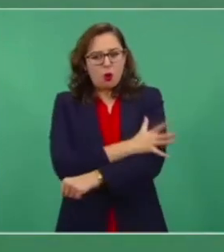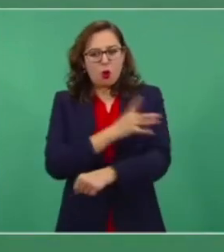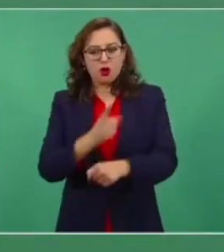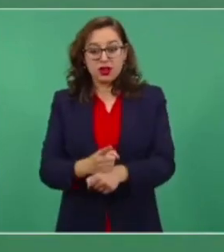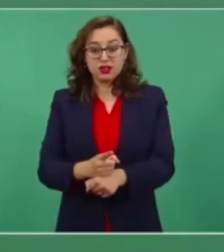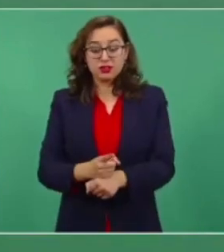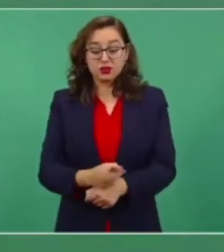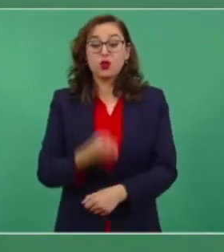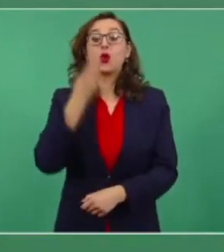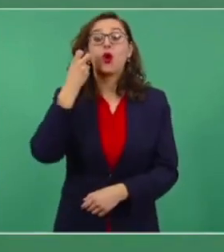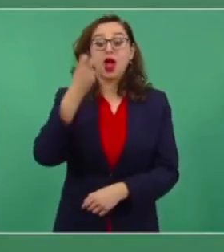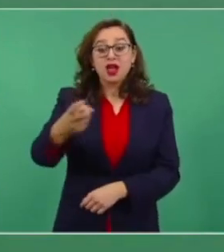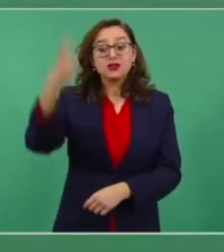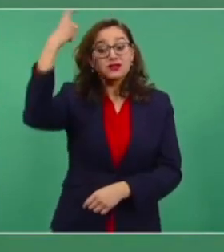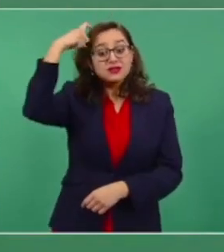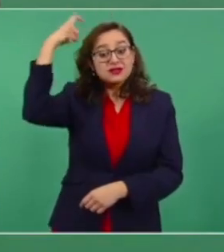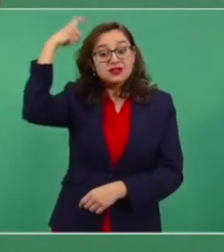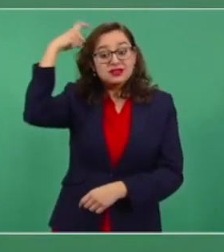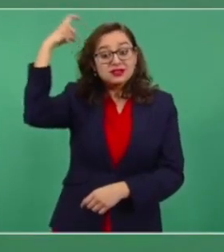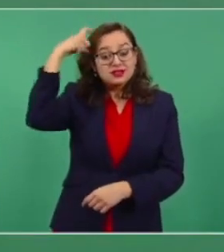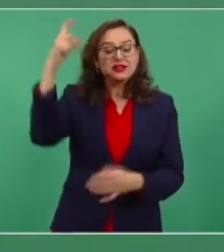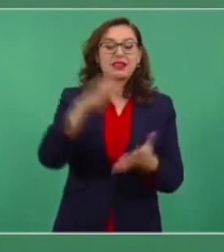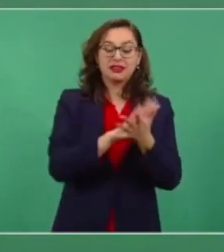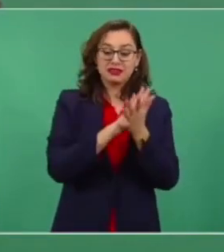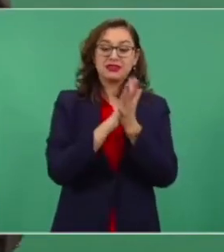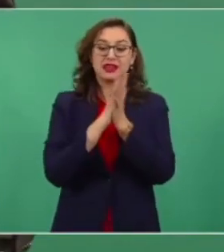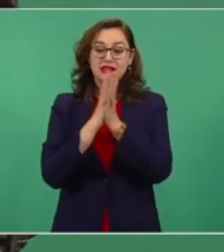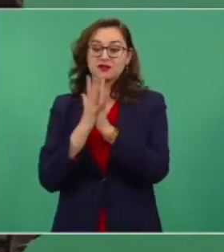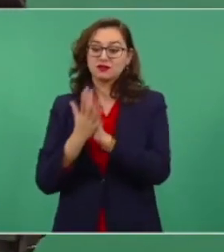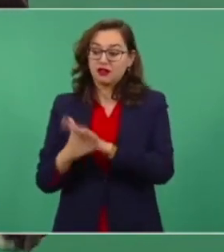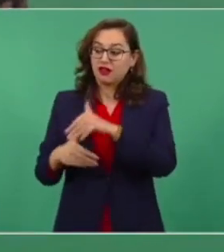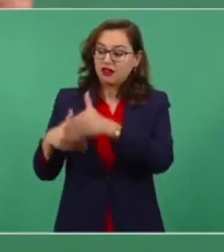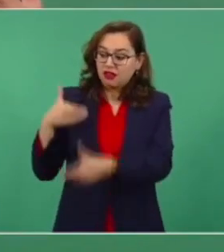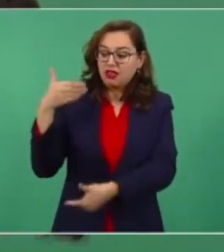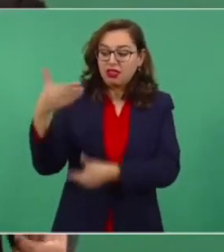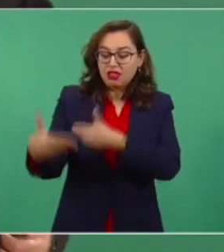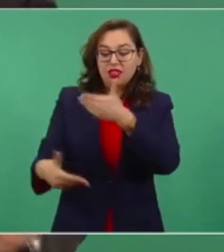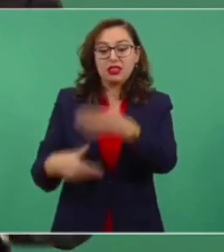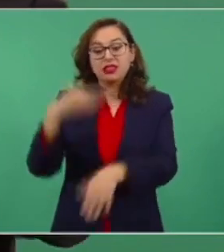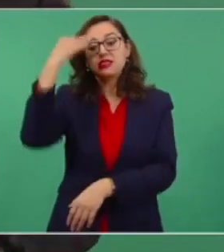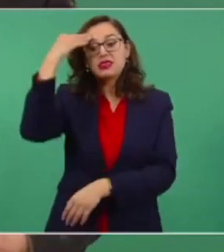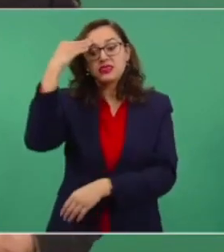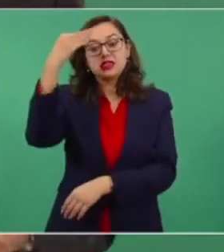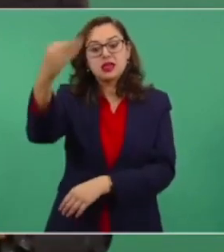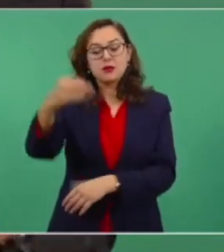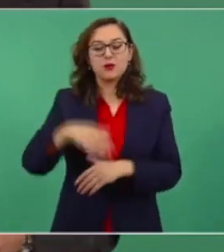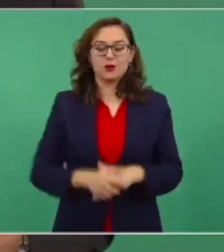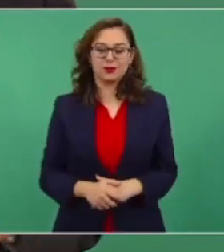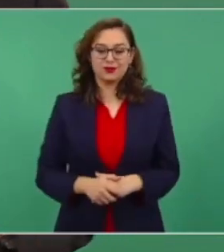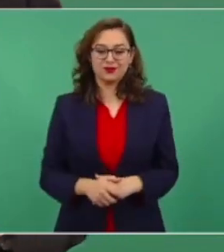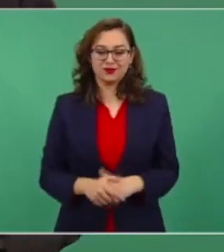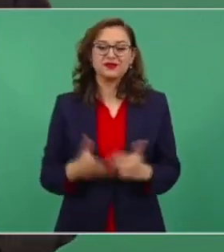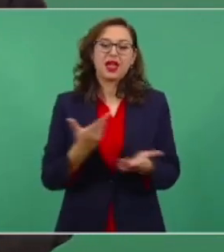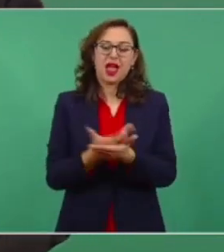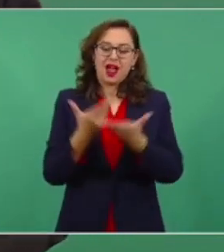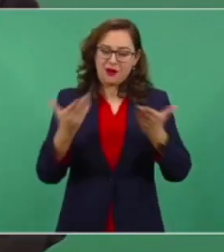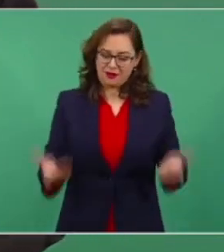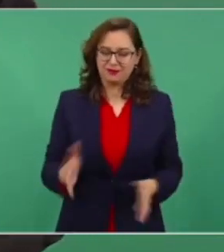es la transformación. Entonces todo eso lleva. Ahora, imagínense si yo en el